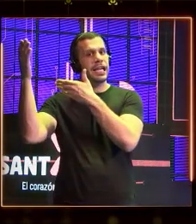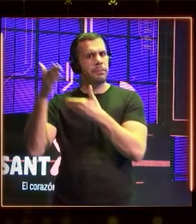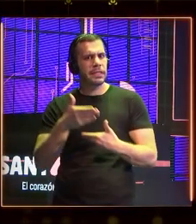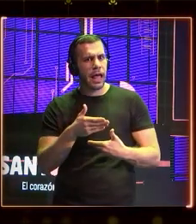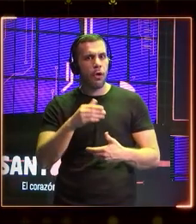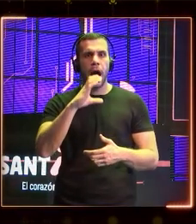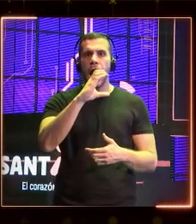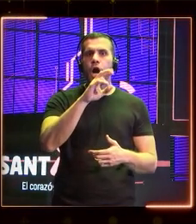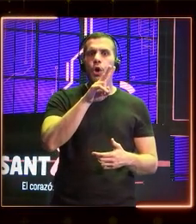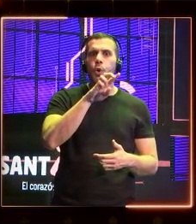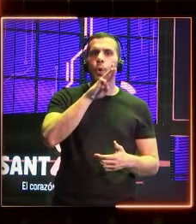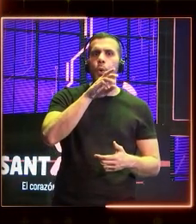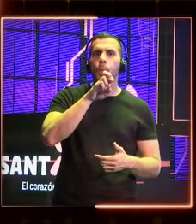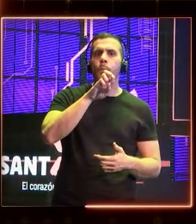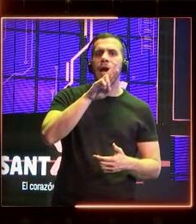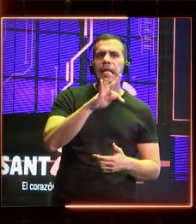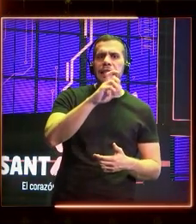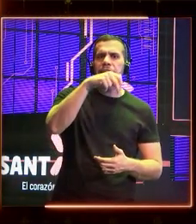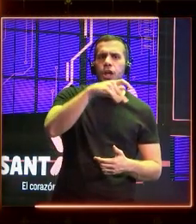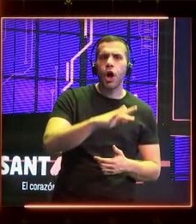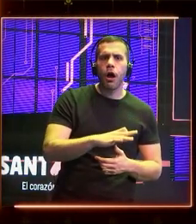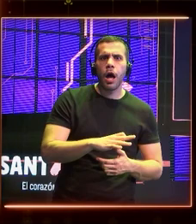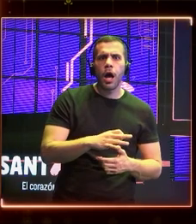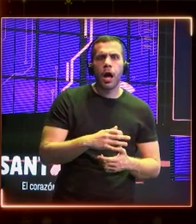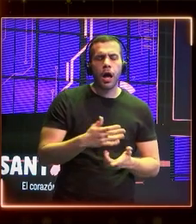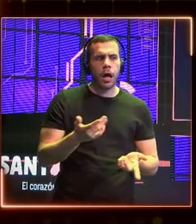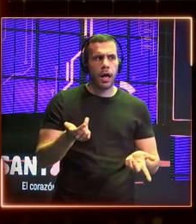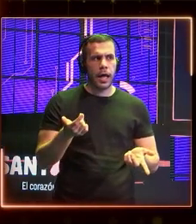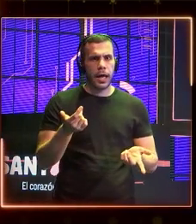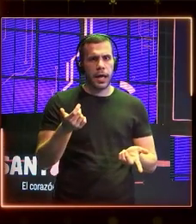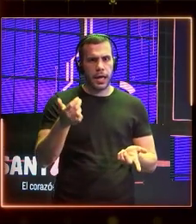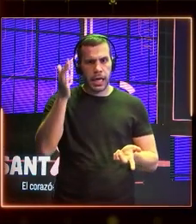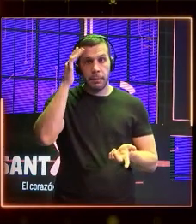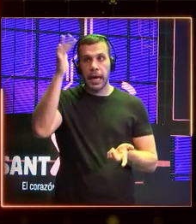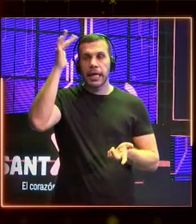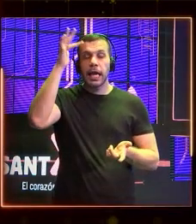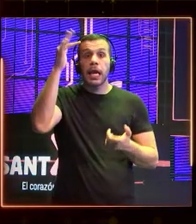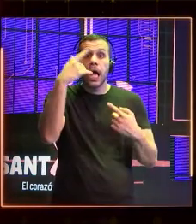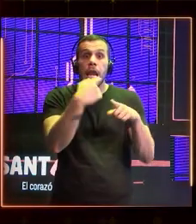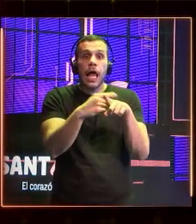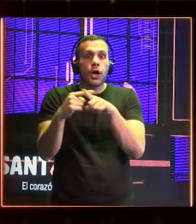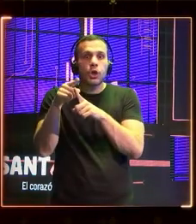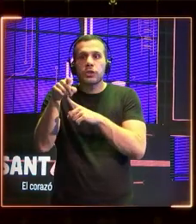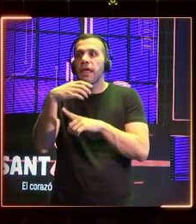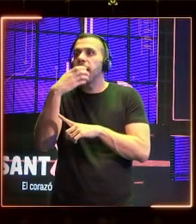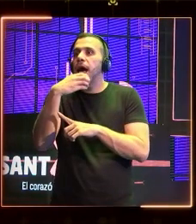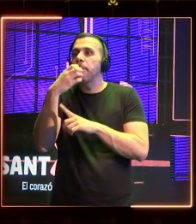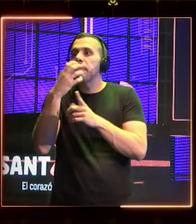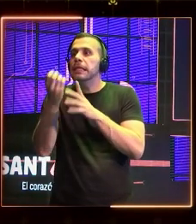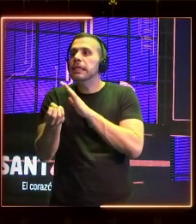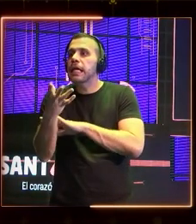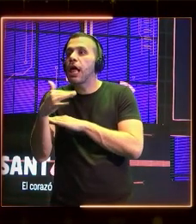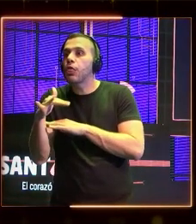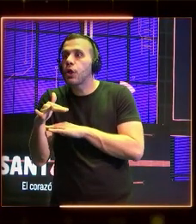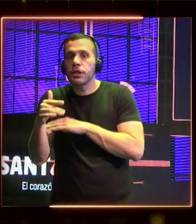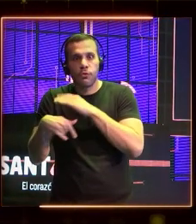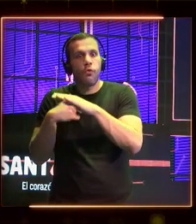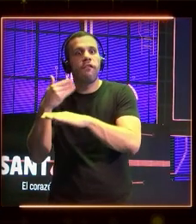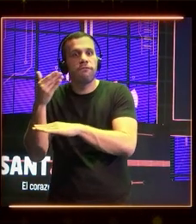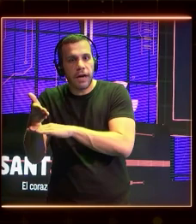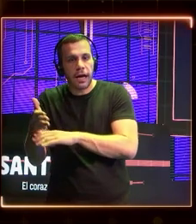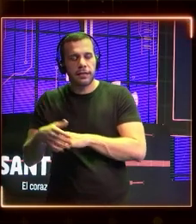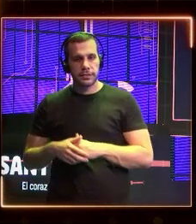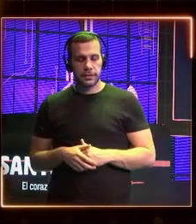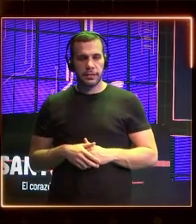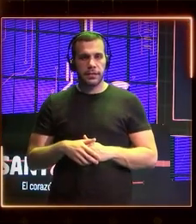cupertino O sea imagínate vas ahí a donde se crean las cosas de Apple más